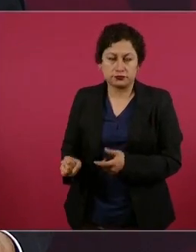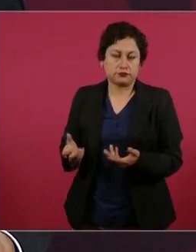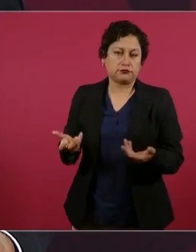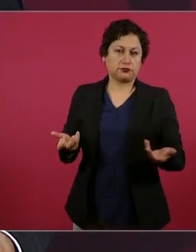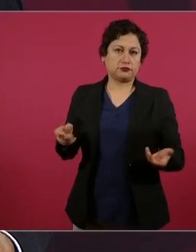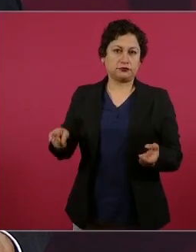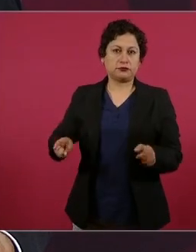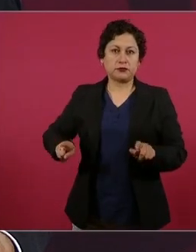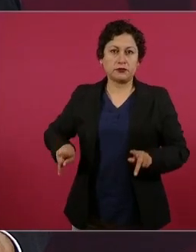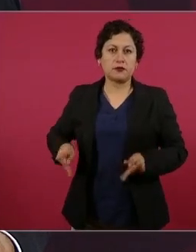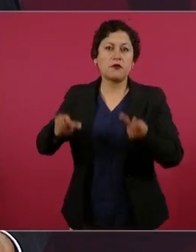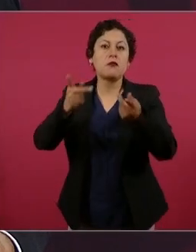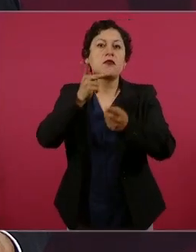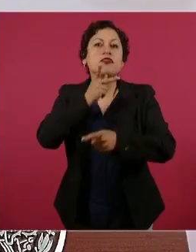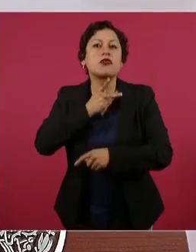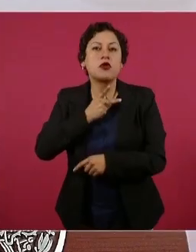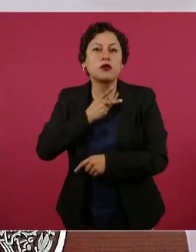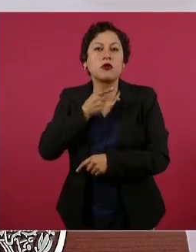el sureste.